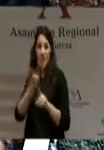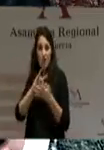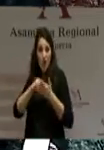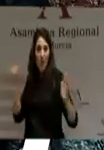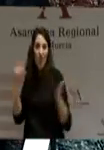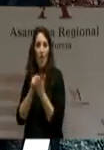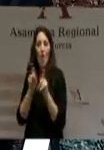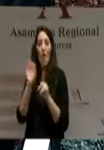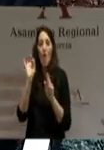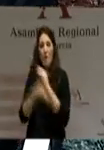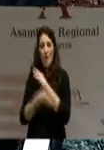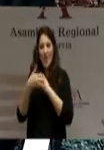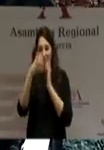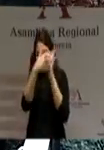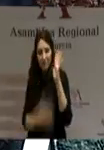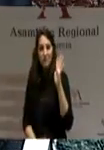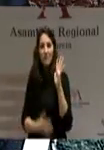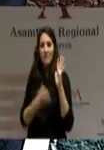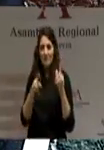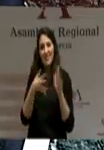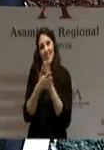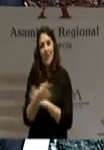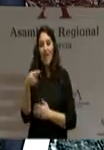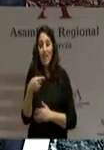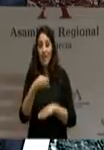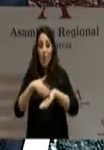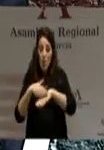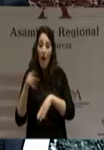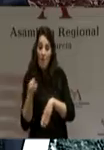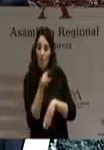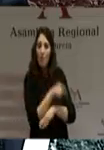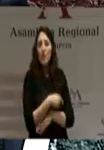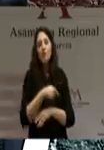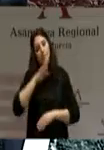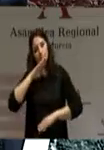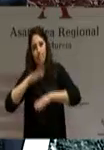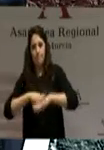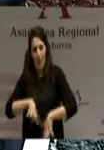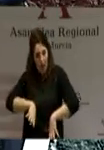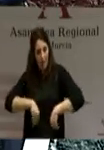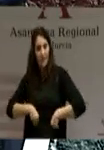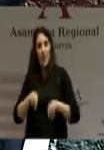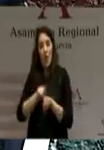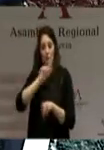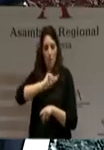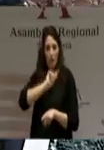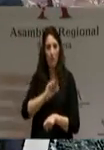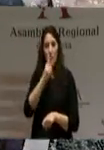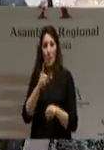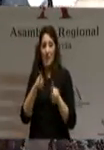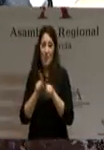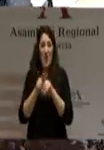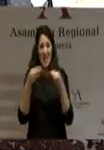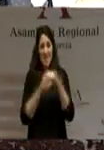la pobreza, este sería un déficit aceptable, no solo moralmente, sino también económicamente, al tratarse de una inversión